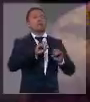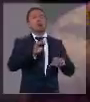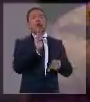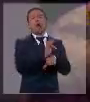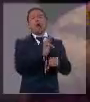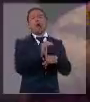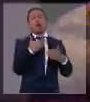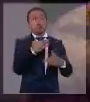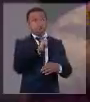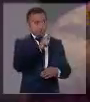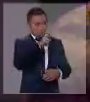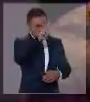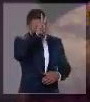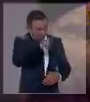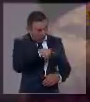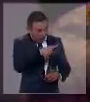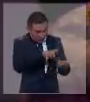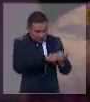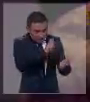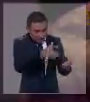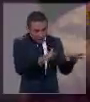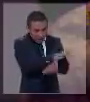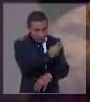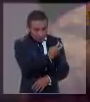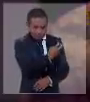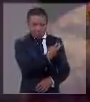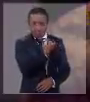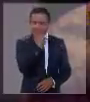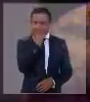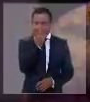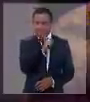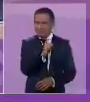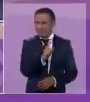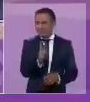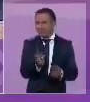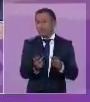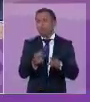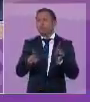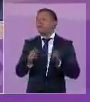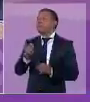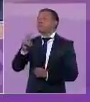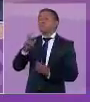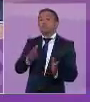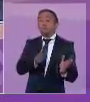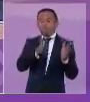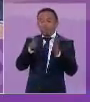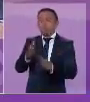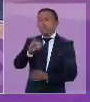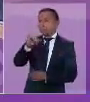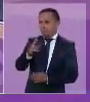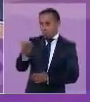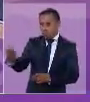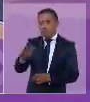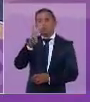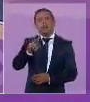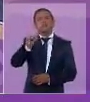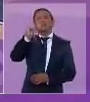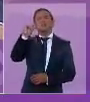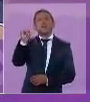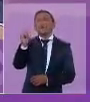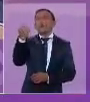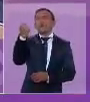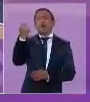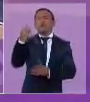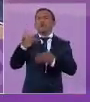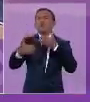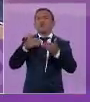al candidato Rodríguez Calderón, por favor, para cerrar. La tecnología nos sirve inclusive para poder potenciar las investigaciones que se